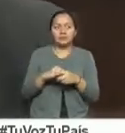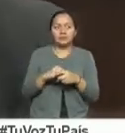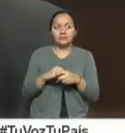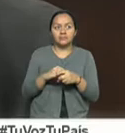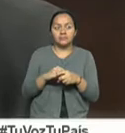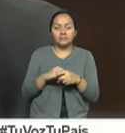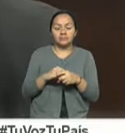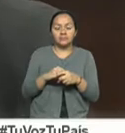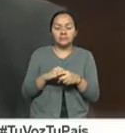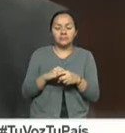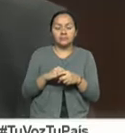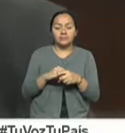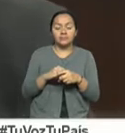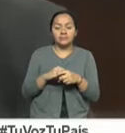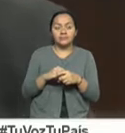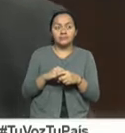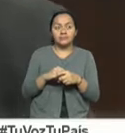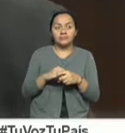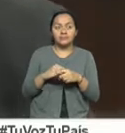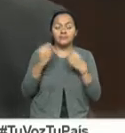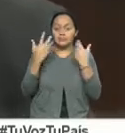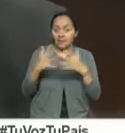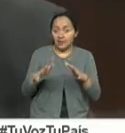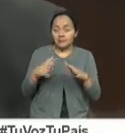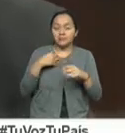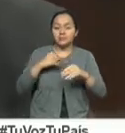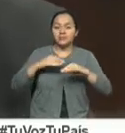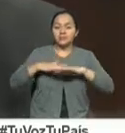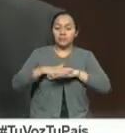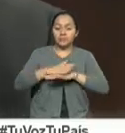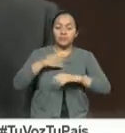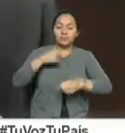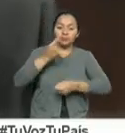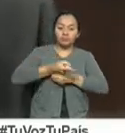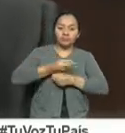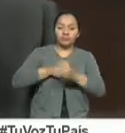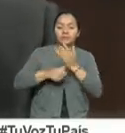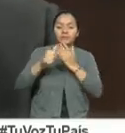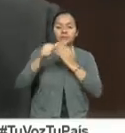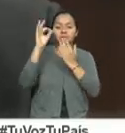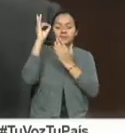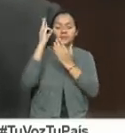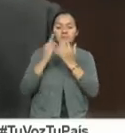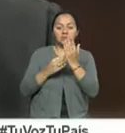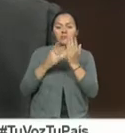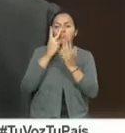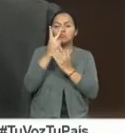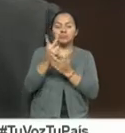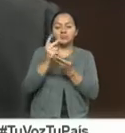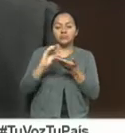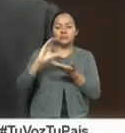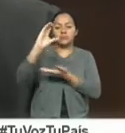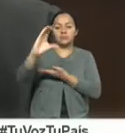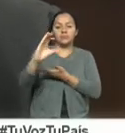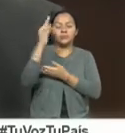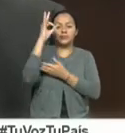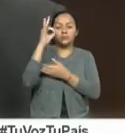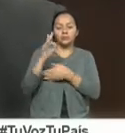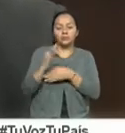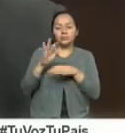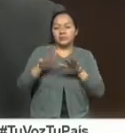de ciertas concesiones mineras. Finalmente, dispuesto a las EMPLADES y el Ministerio de Finanzas, una asignación presupuestaria inicial